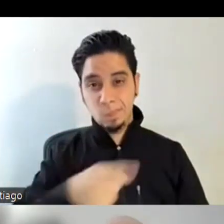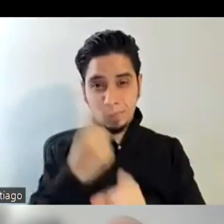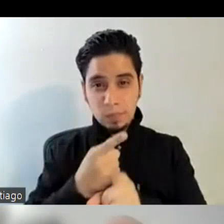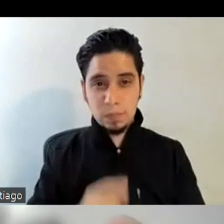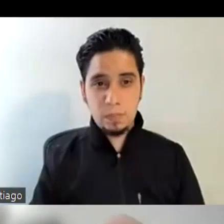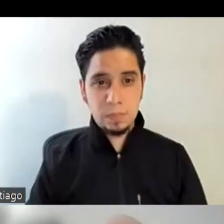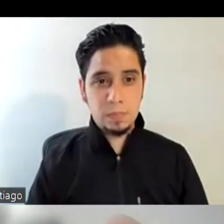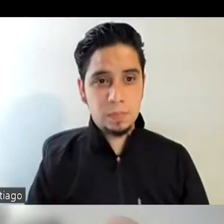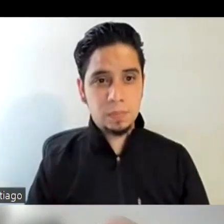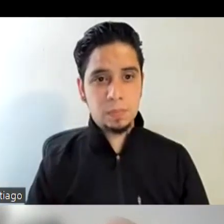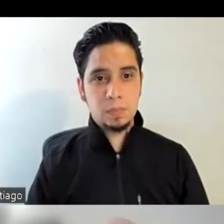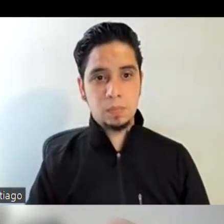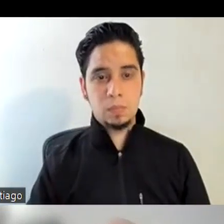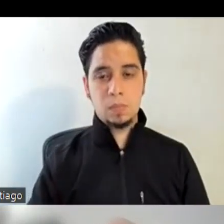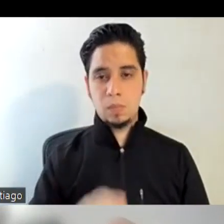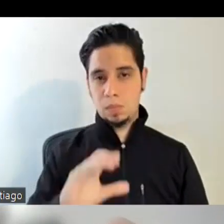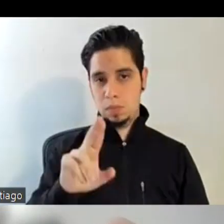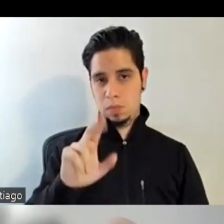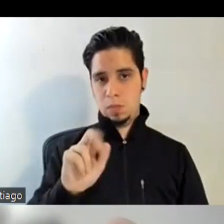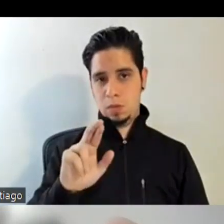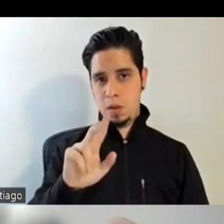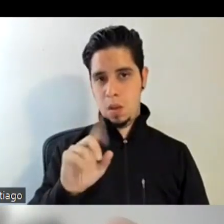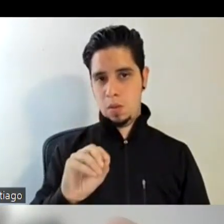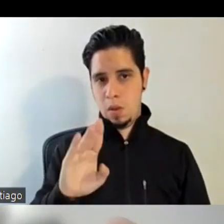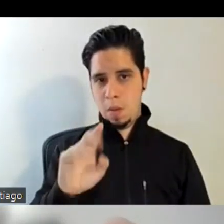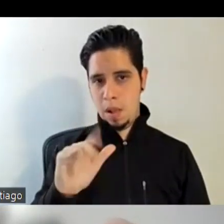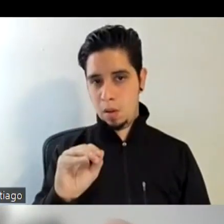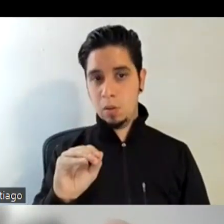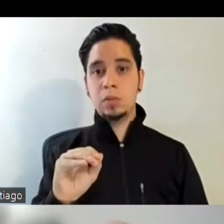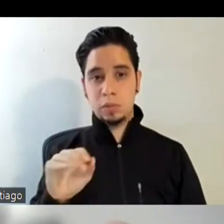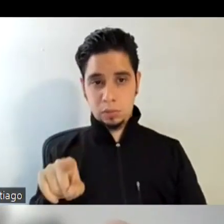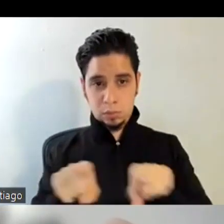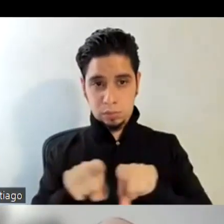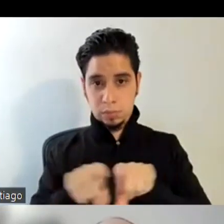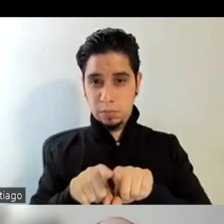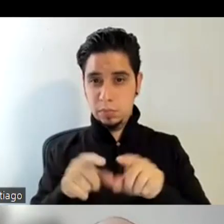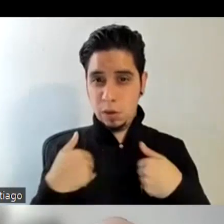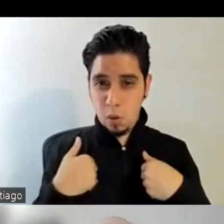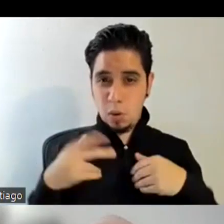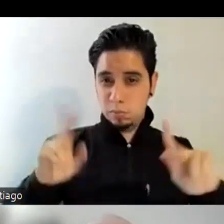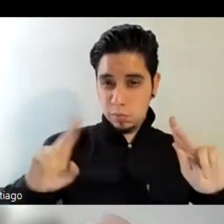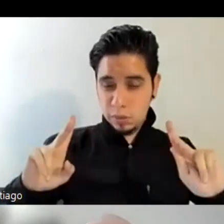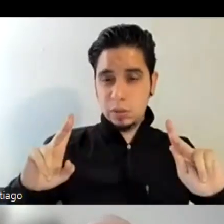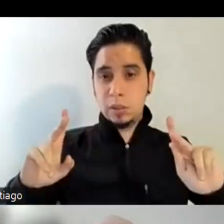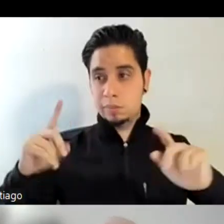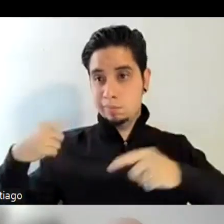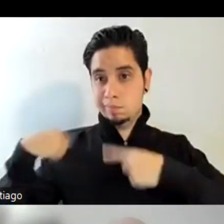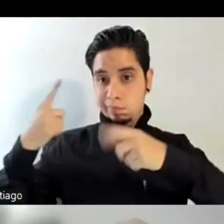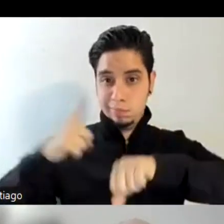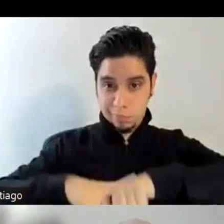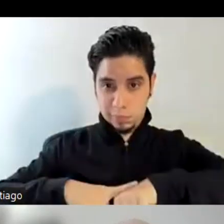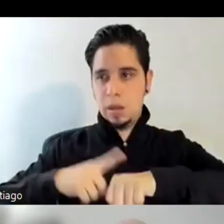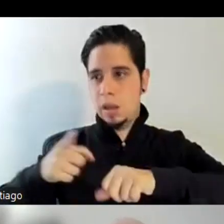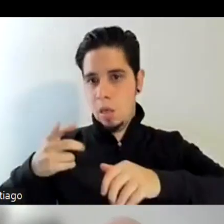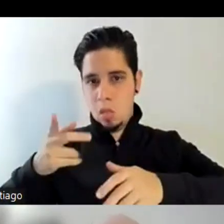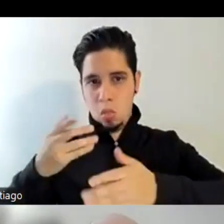estamos correcto, iguales, porque Cuarzo Blanco con Casandra Nuestra es igual. Qué bien. Tienes personas que están de siempre y otras personas nuevas.